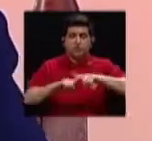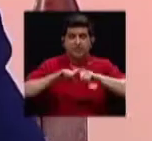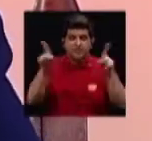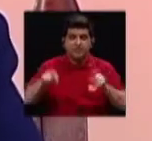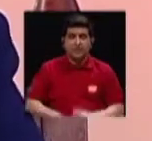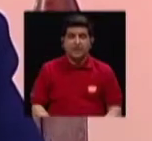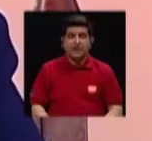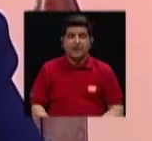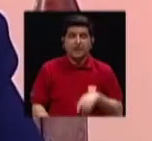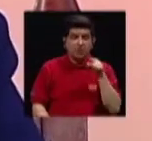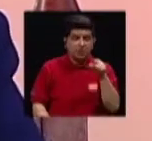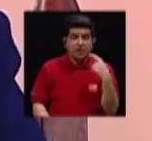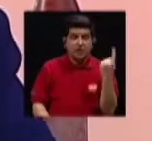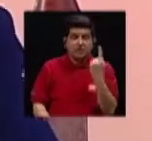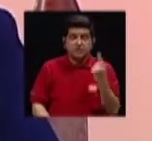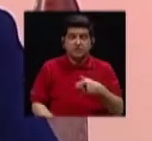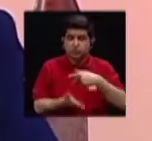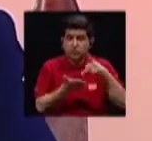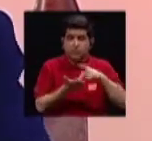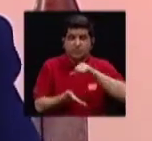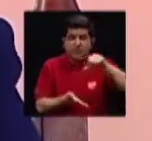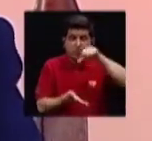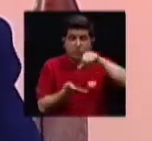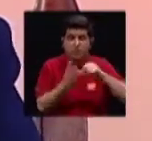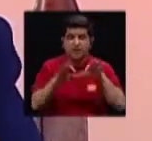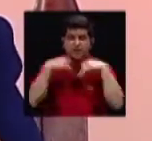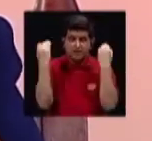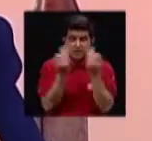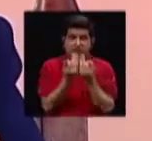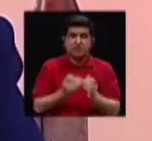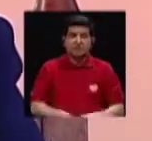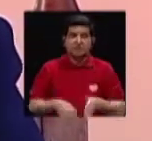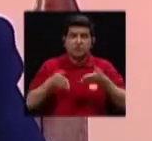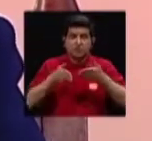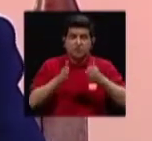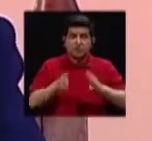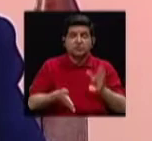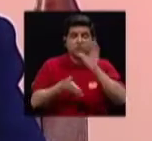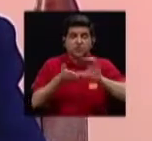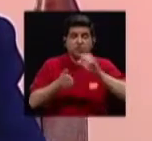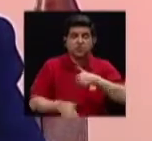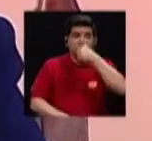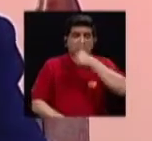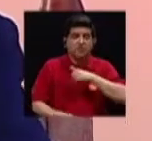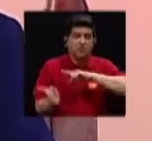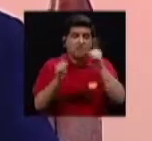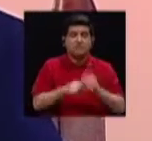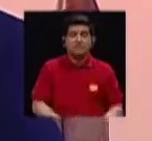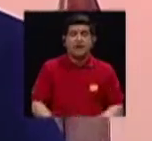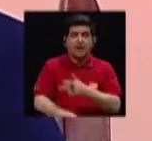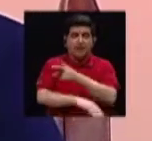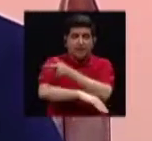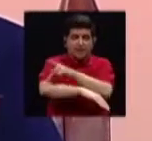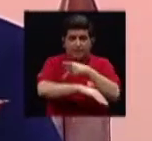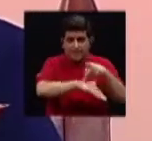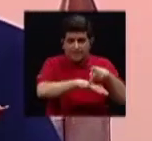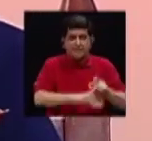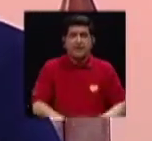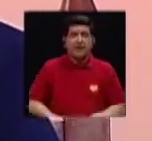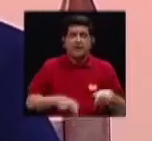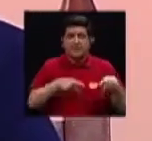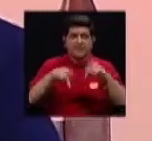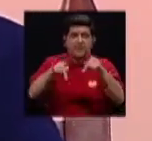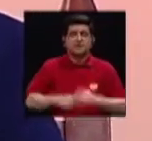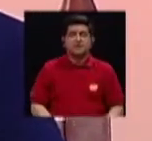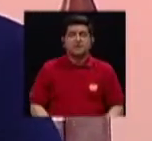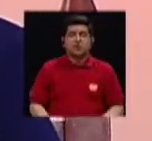único salario de ese núcleo familiar y de ahí los hijos están en colegios privados, van de paseo a las playas, tienen extracurrículum, salen de viaje